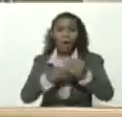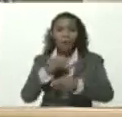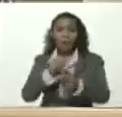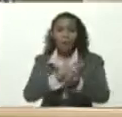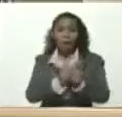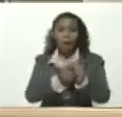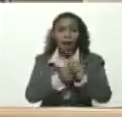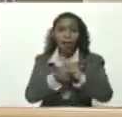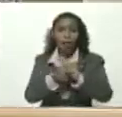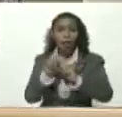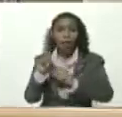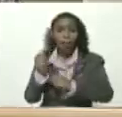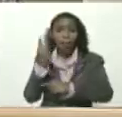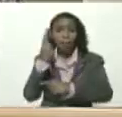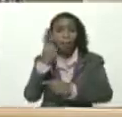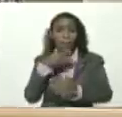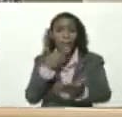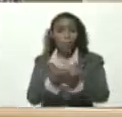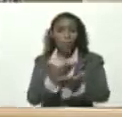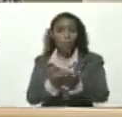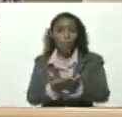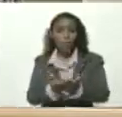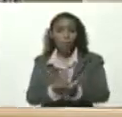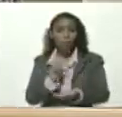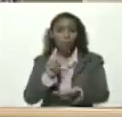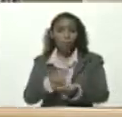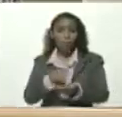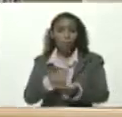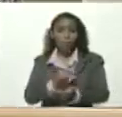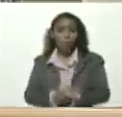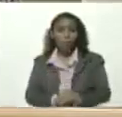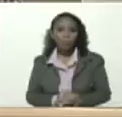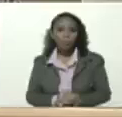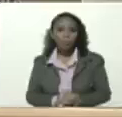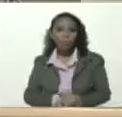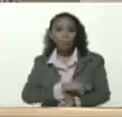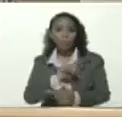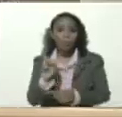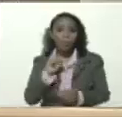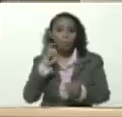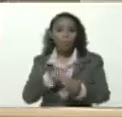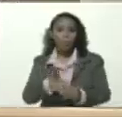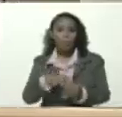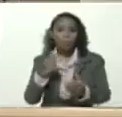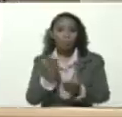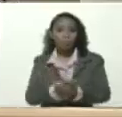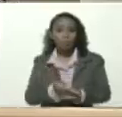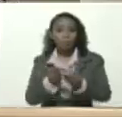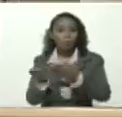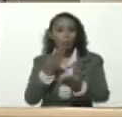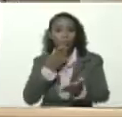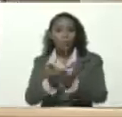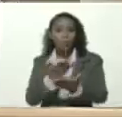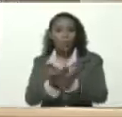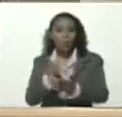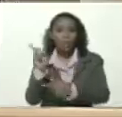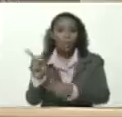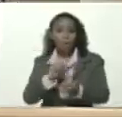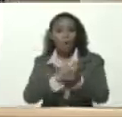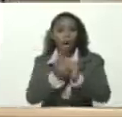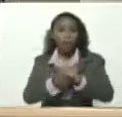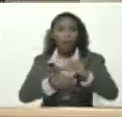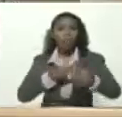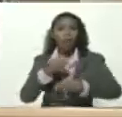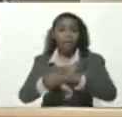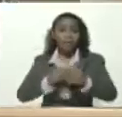postulaciones, en esa primera postulación, y esa postulación y esos cambios que se